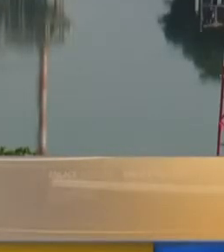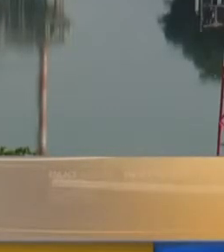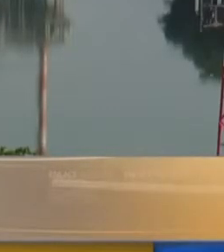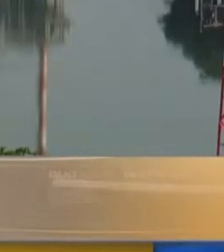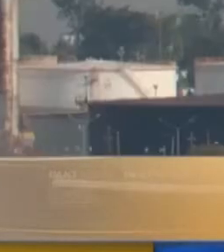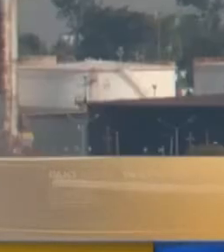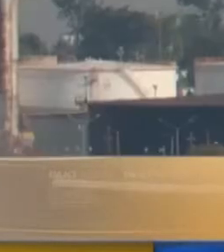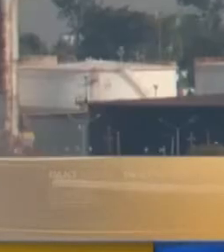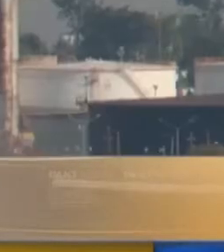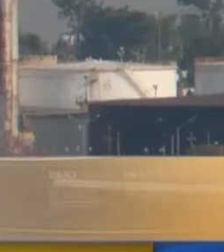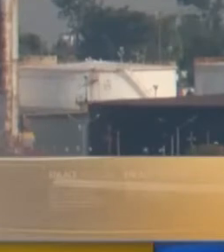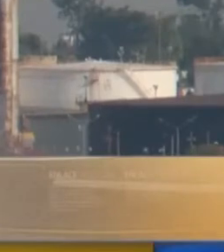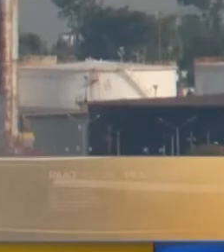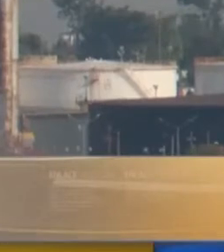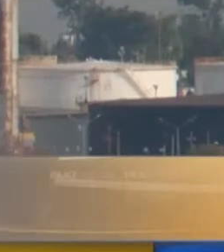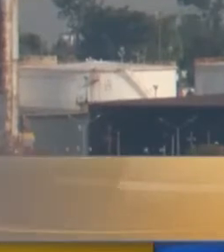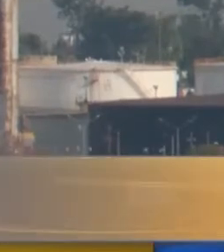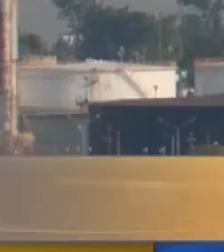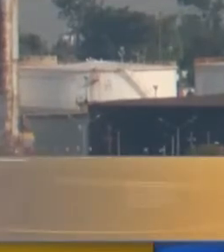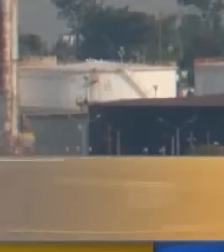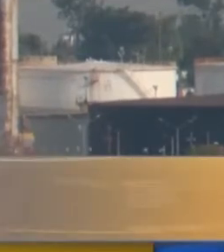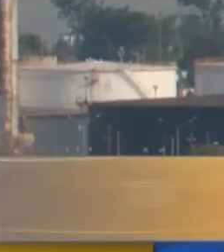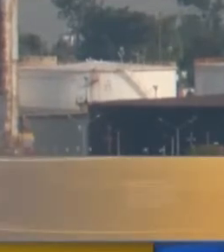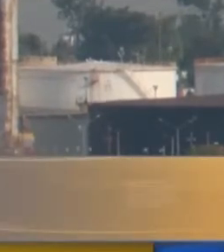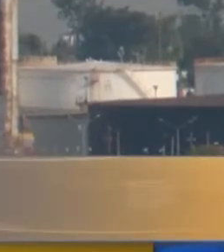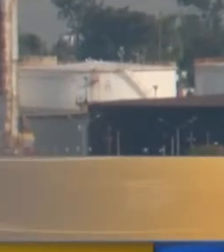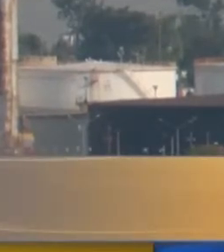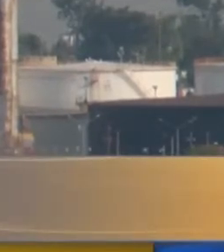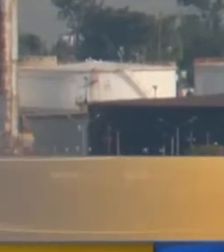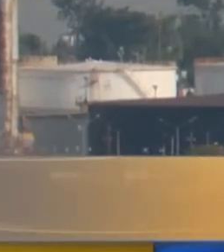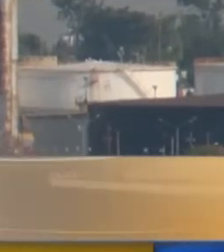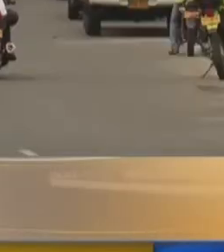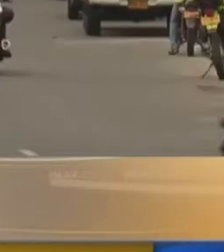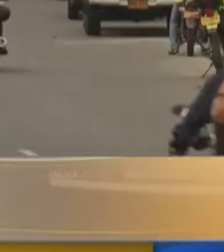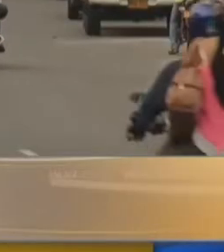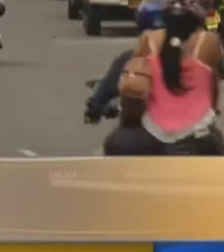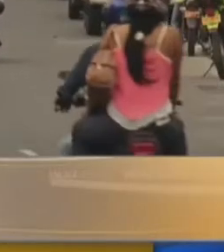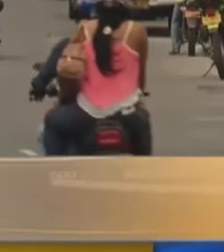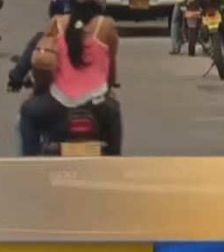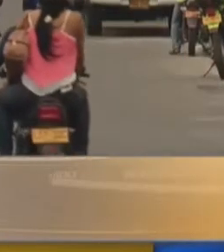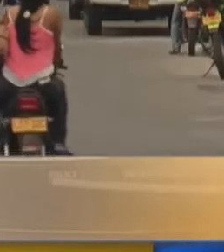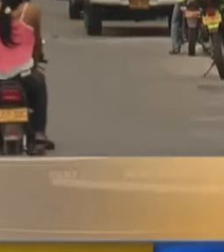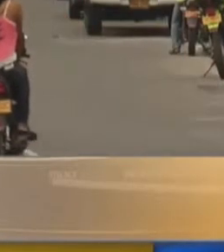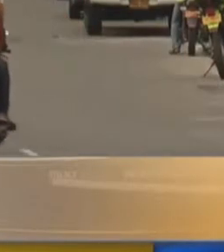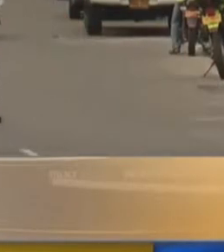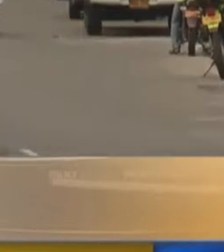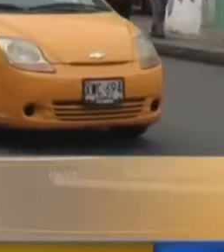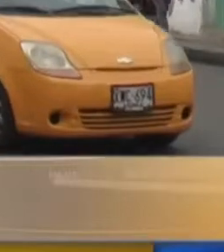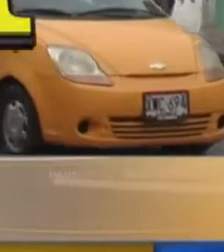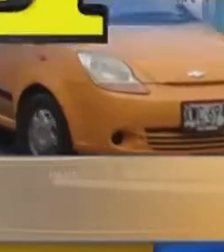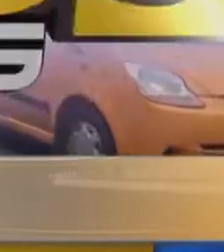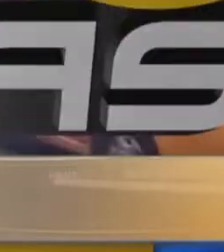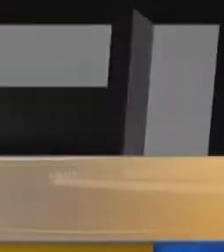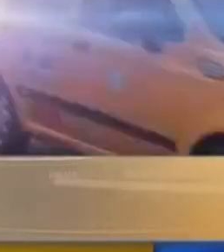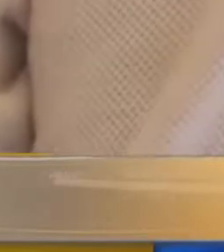reiteradas promesas incumplidas del presidente y de Ecopetrol en relación con el plan de modernización de la refinería de Barranca